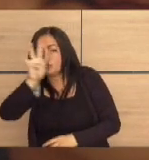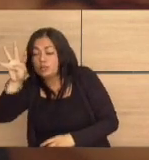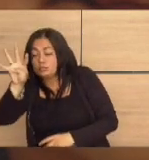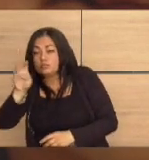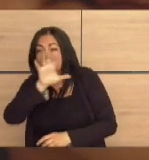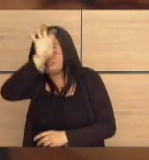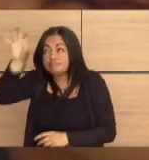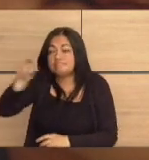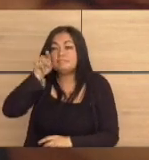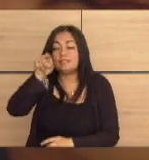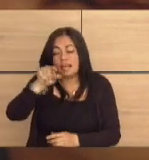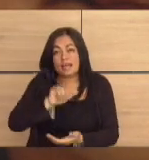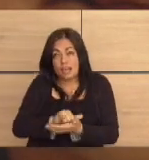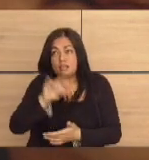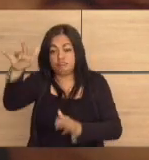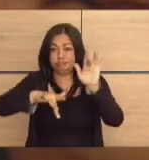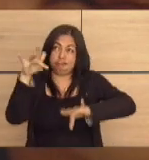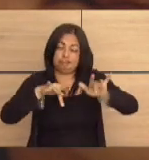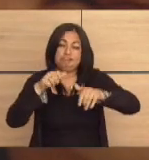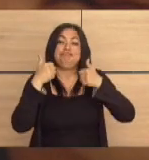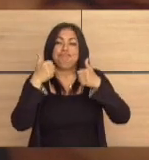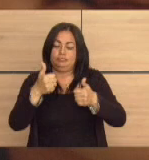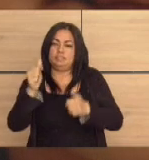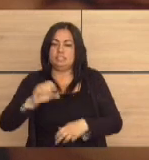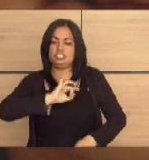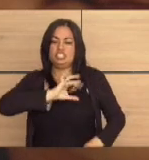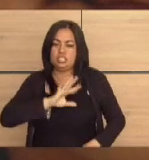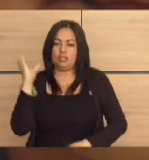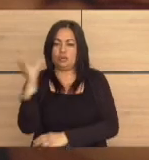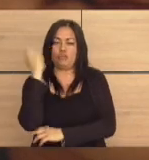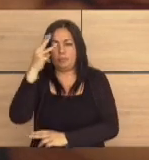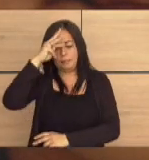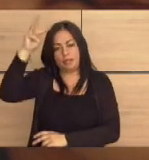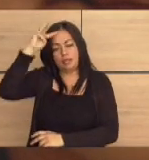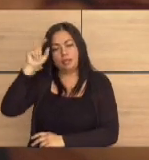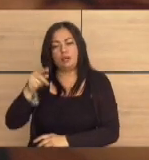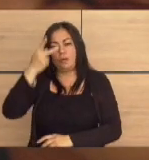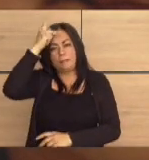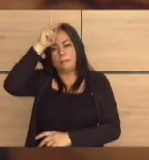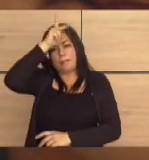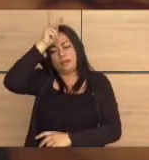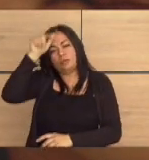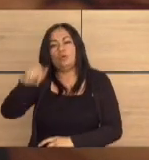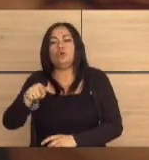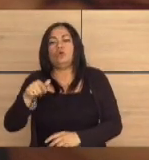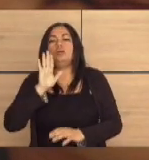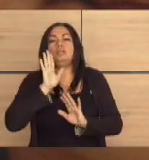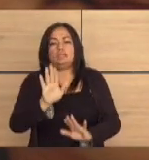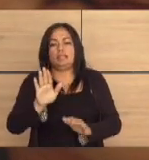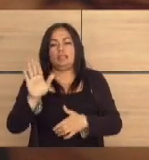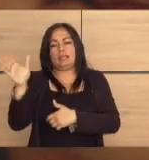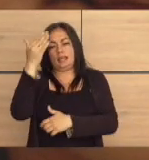países hubo una participación importante latinoamericana de Chile, Colombia, México, Perú y República Dominicana. Nuestro país